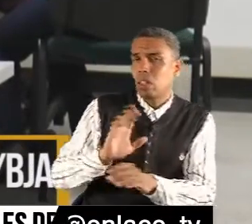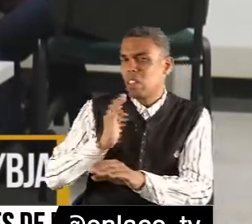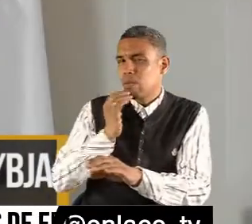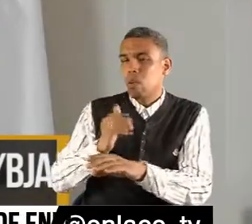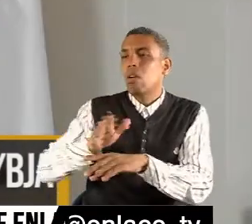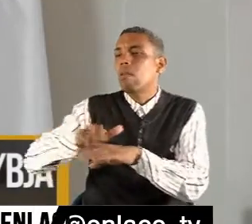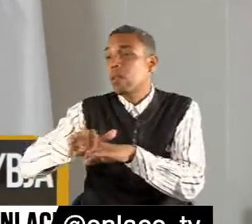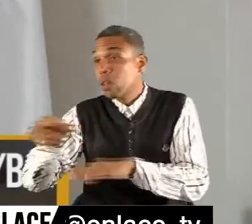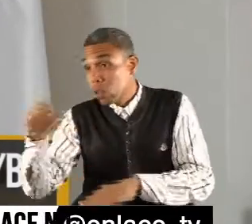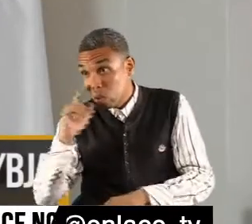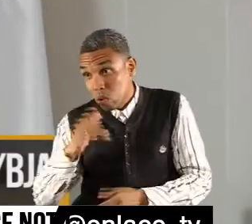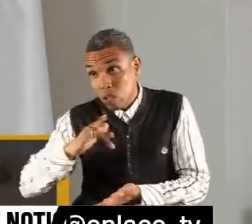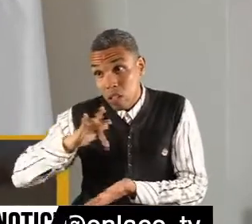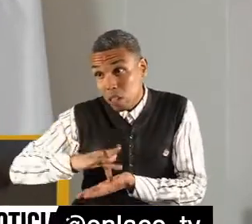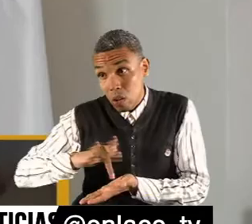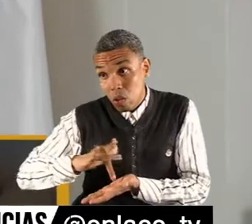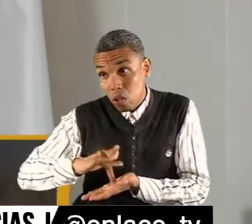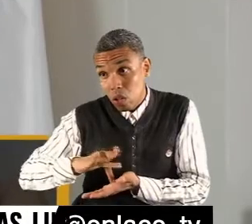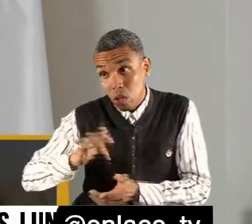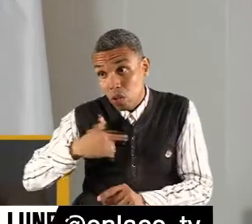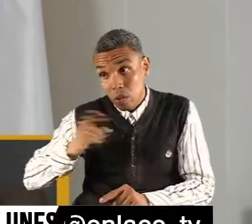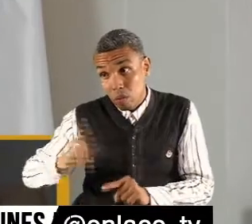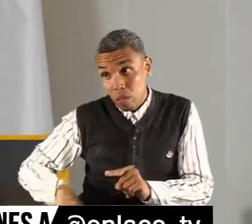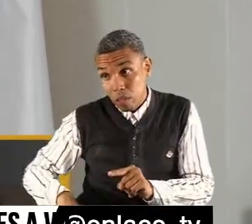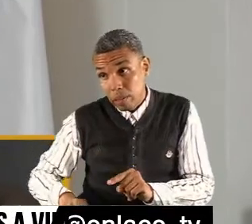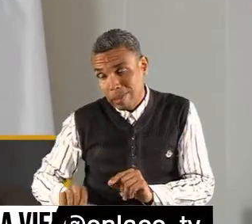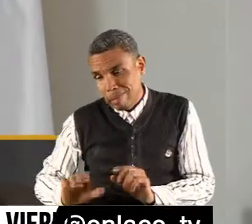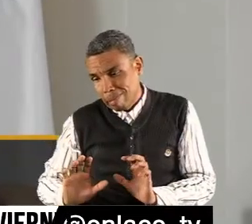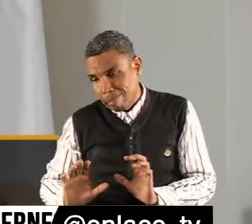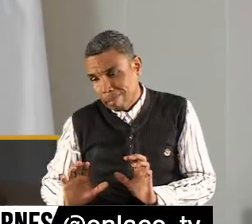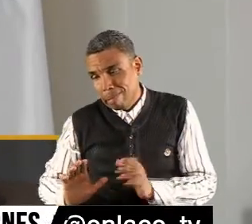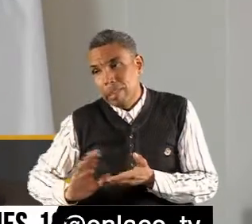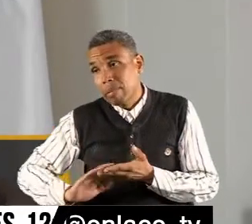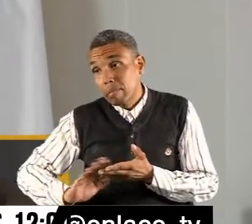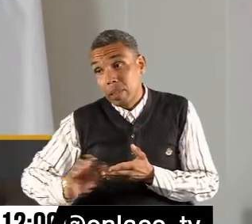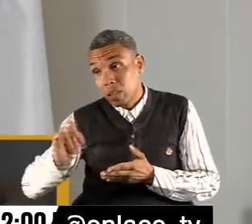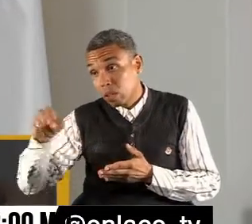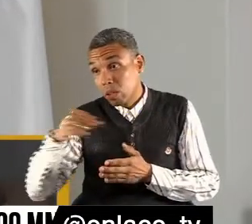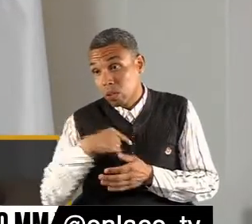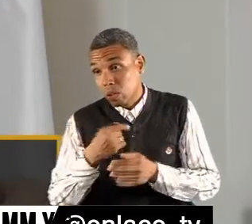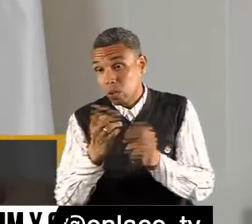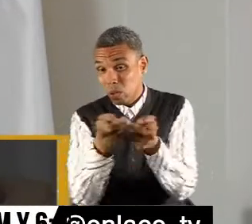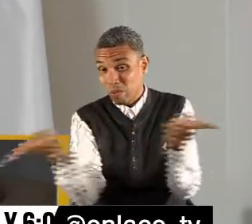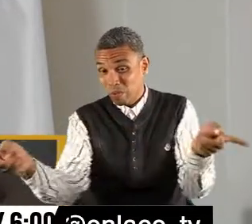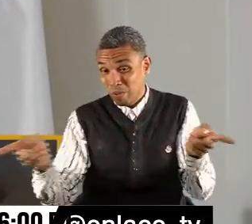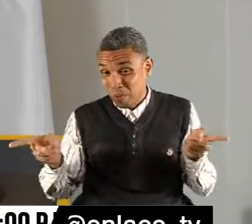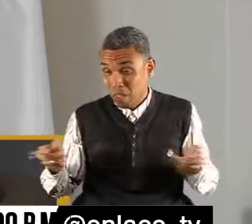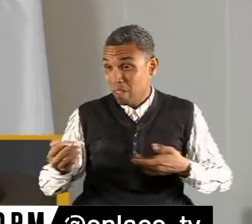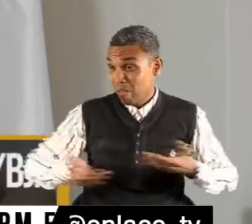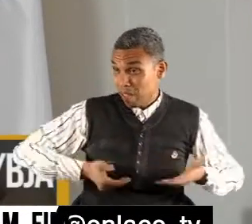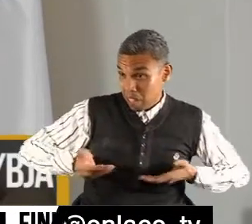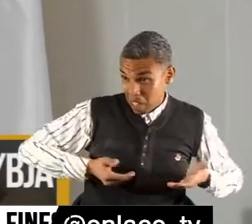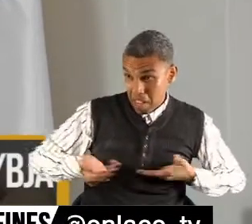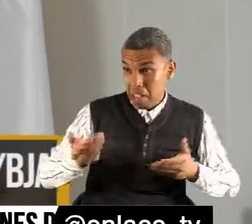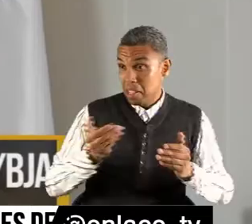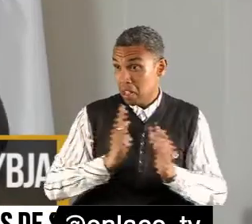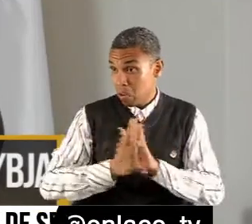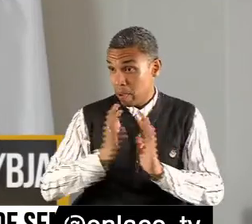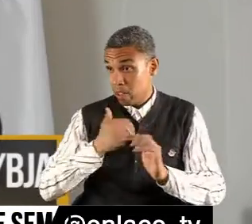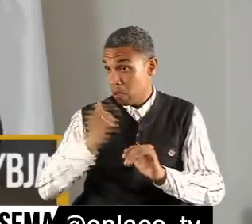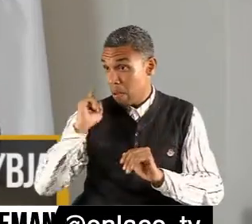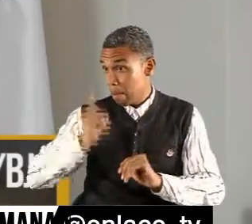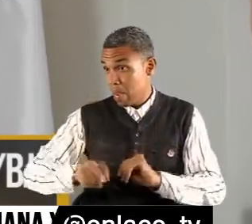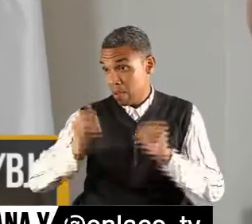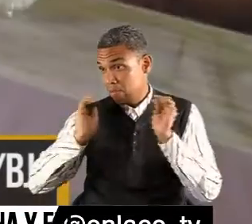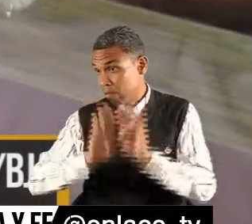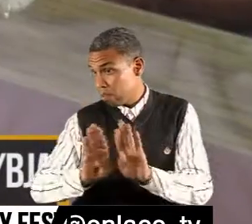inmediata, se procederá a imponer sanción o clausura de cierre del establecimiento y el envío a la denuncia penal por parte